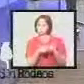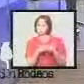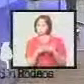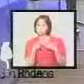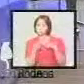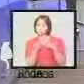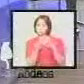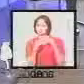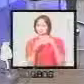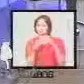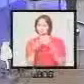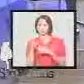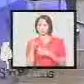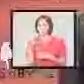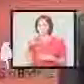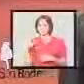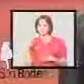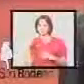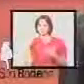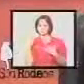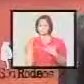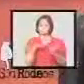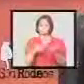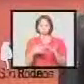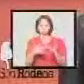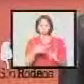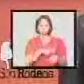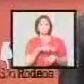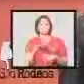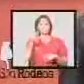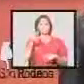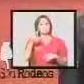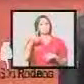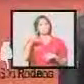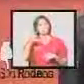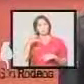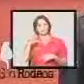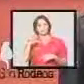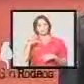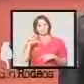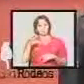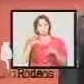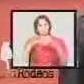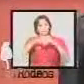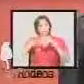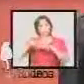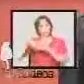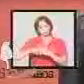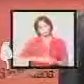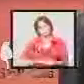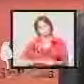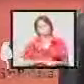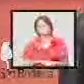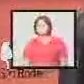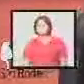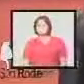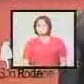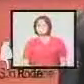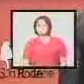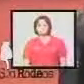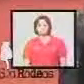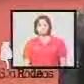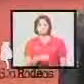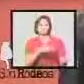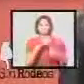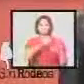de vivienda en el 2013, que fueron aproximadamente unos 3.500 créditos, ¿verdad?, la mitad, más o